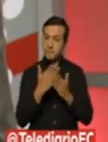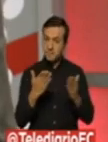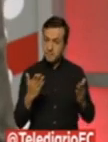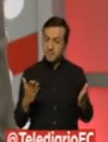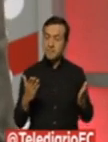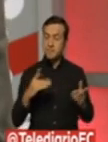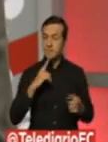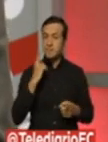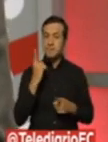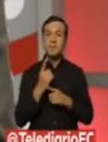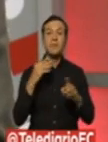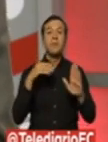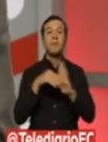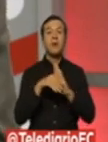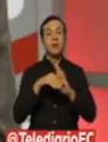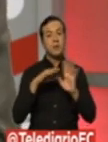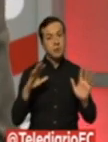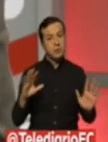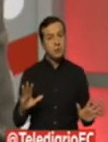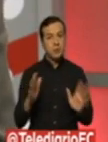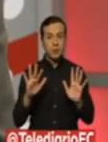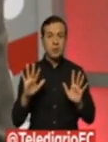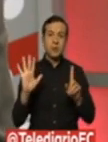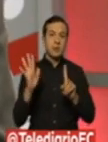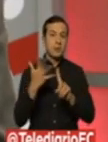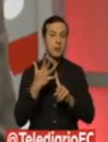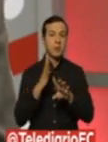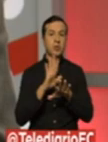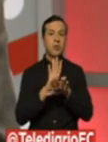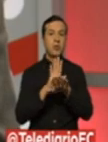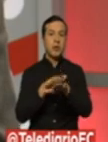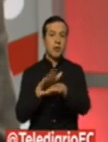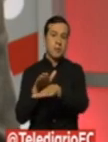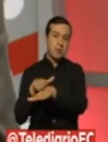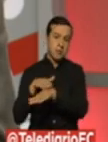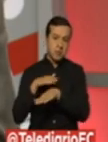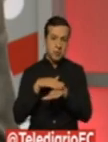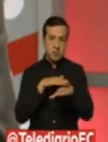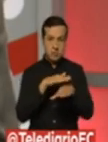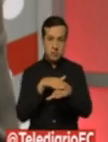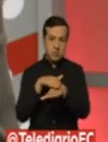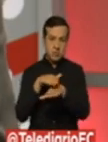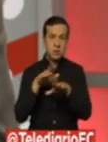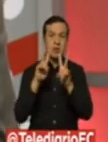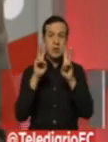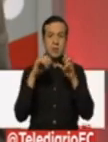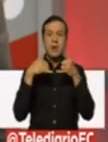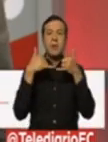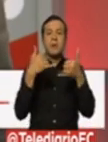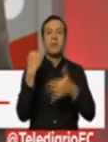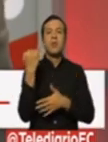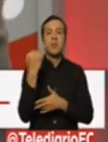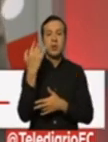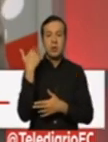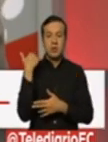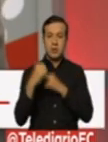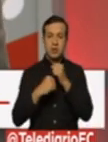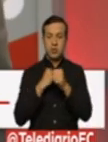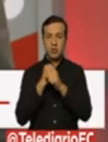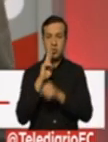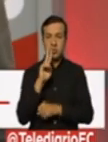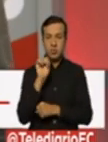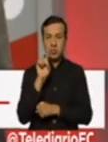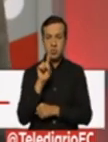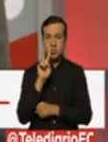efectivamente el banco está promoviendo esta quinta convocatoria para el premio verde un premio que desde el año 2012